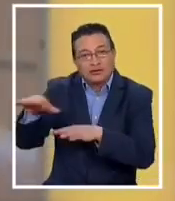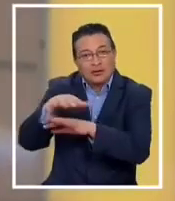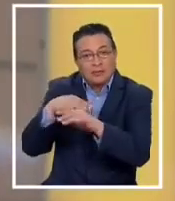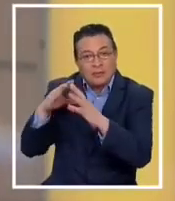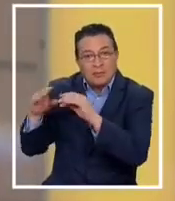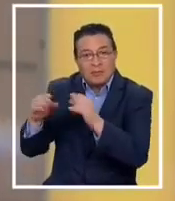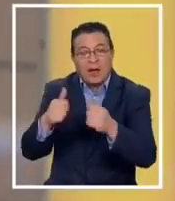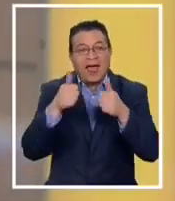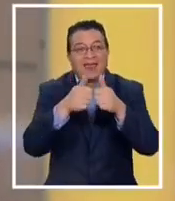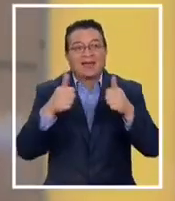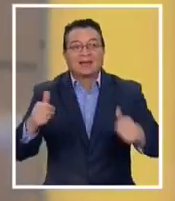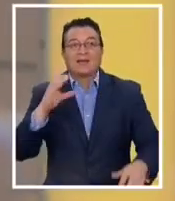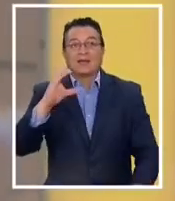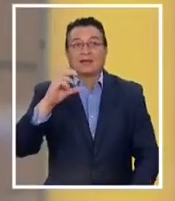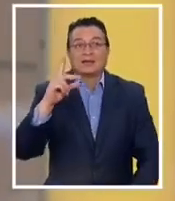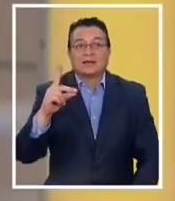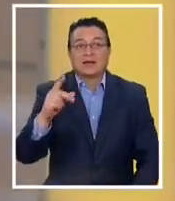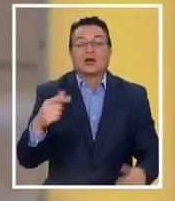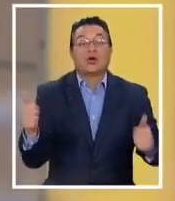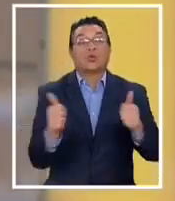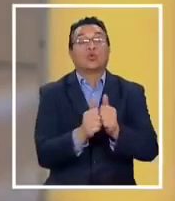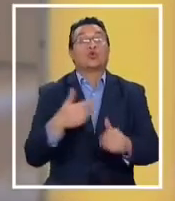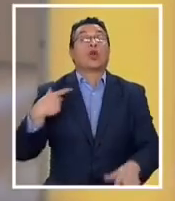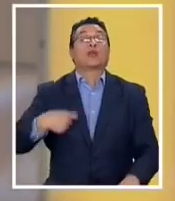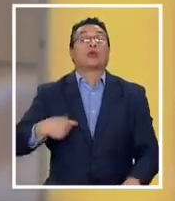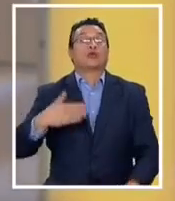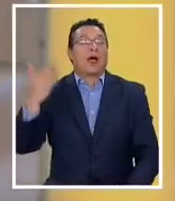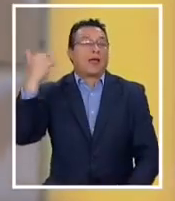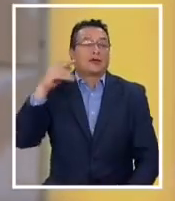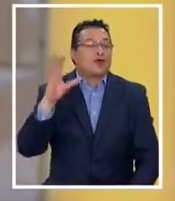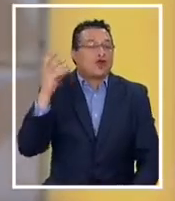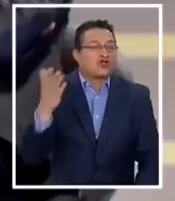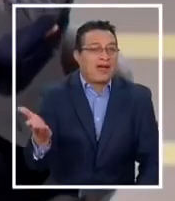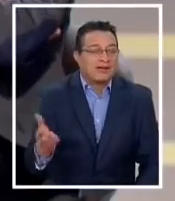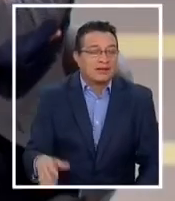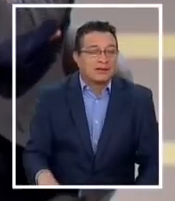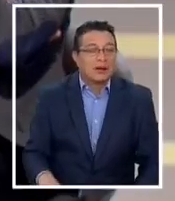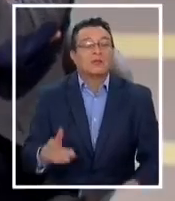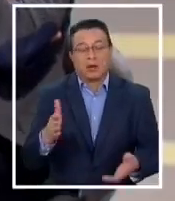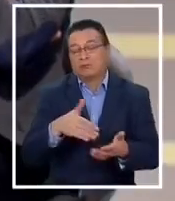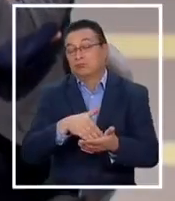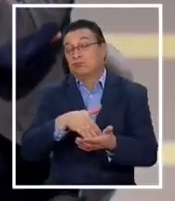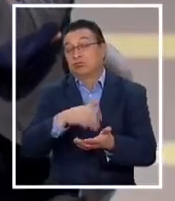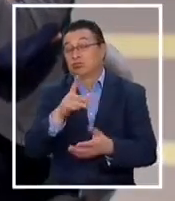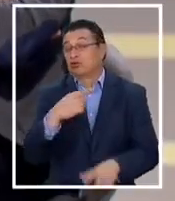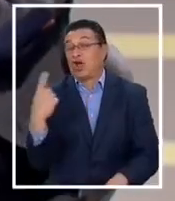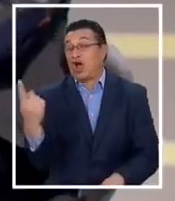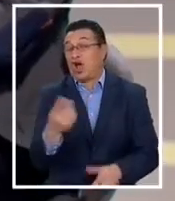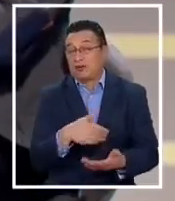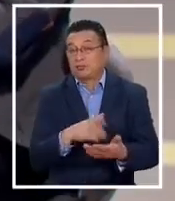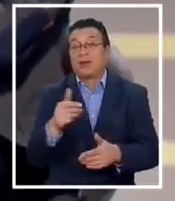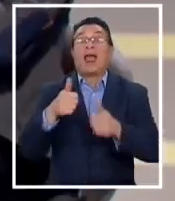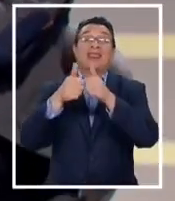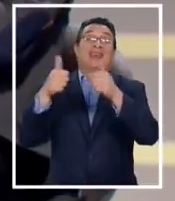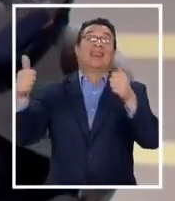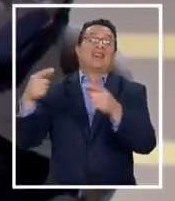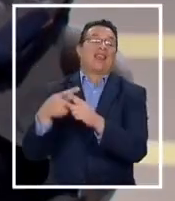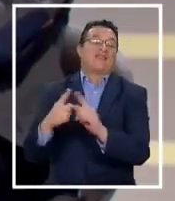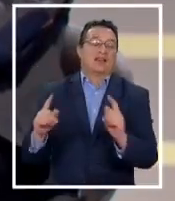la directiva la democracia cristiana con eeuu en esa época ya pero daniel valverde han rechazado nación volvamos al